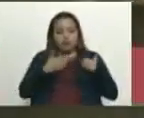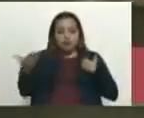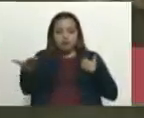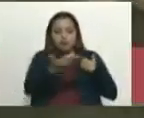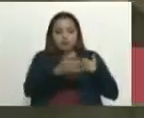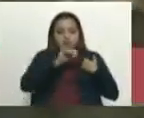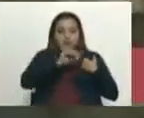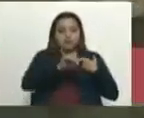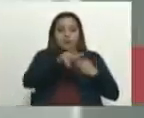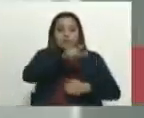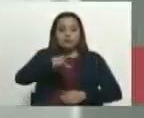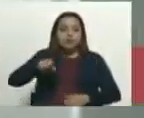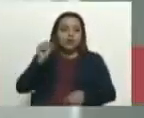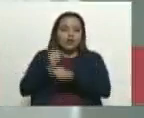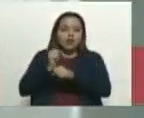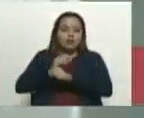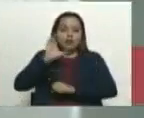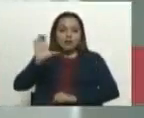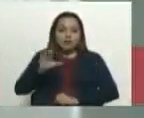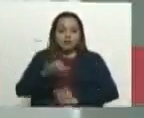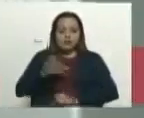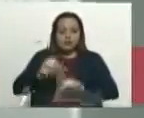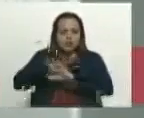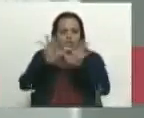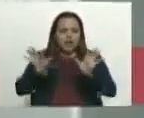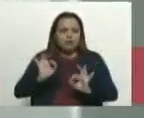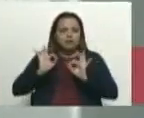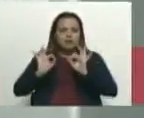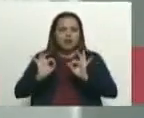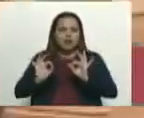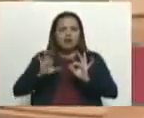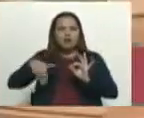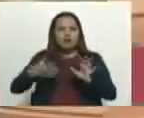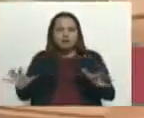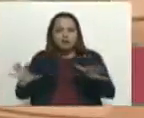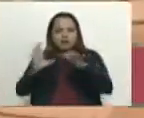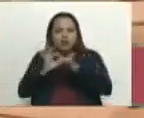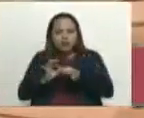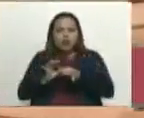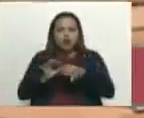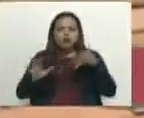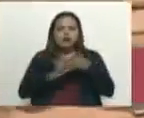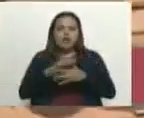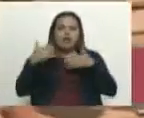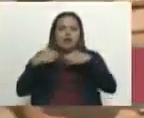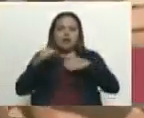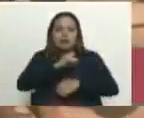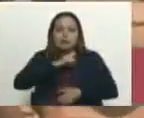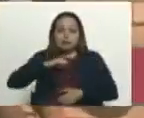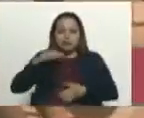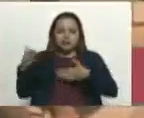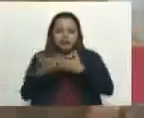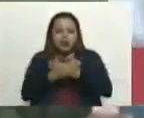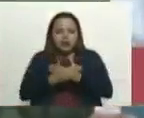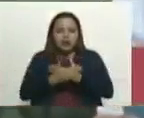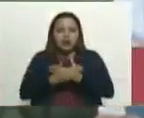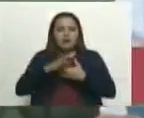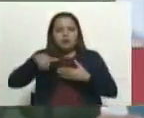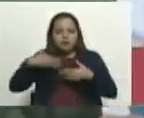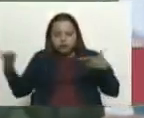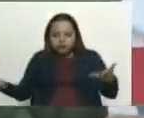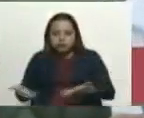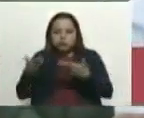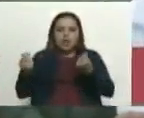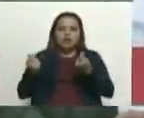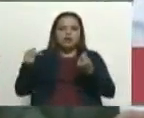del país. Y en casos muy concretos, muy específicos, llegaremos a alianzas con el sector privado para, bueno, la explotación